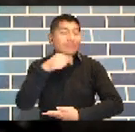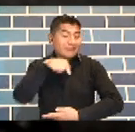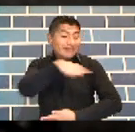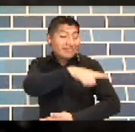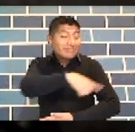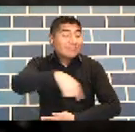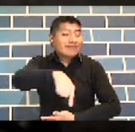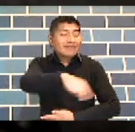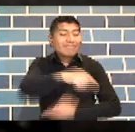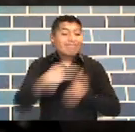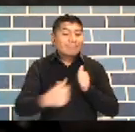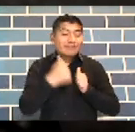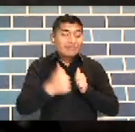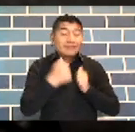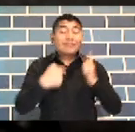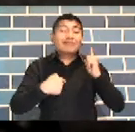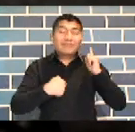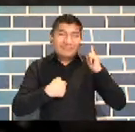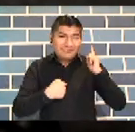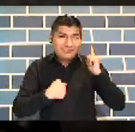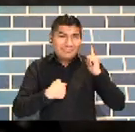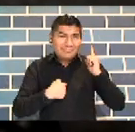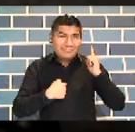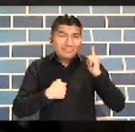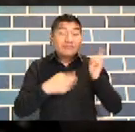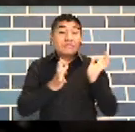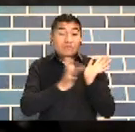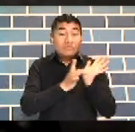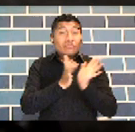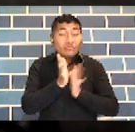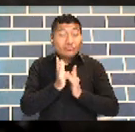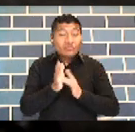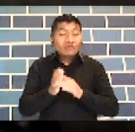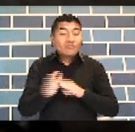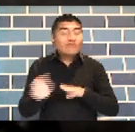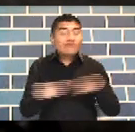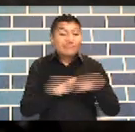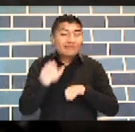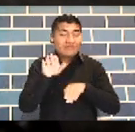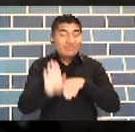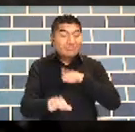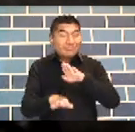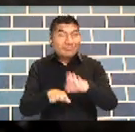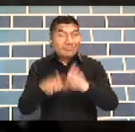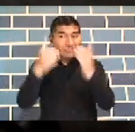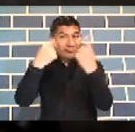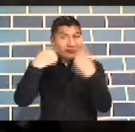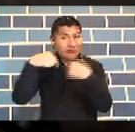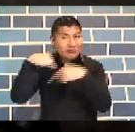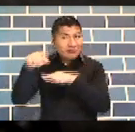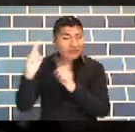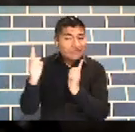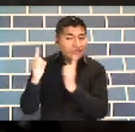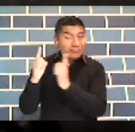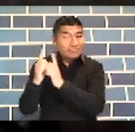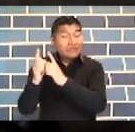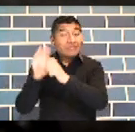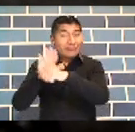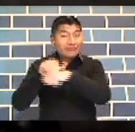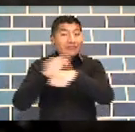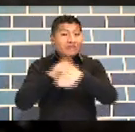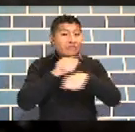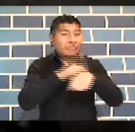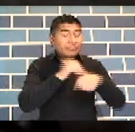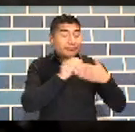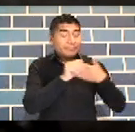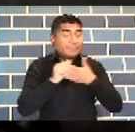siguen. Es Jesús quien mueve los pasos, va al encuentro, llama, guía